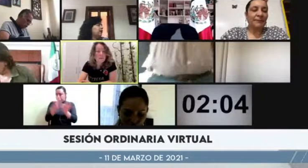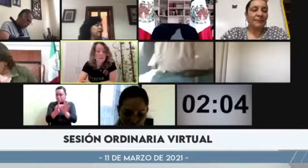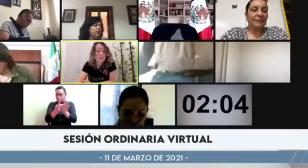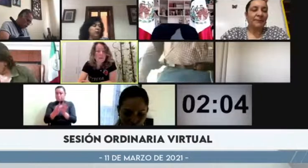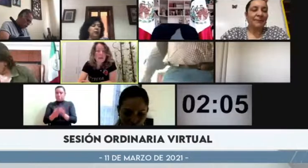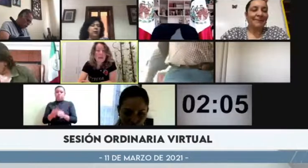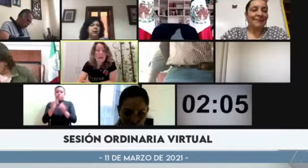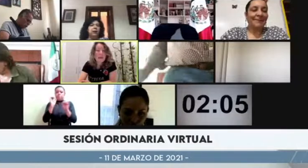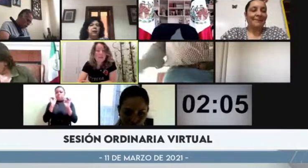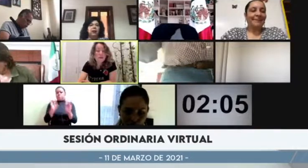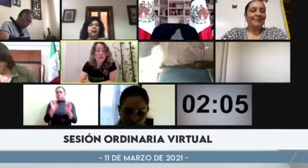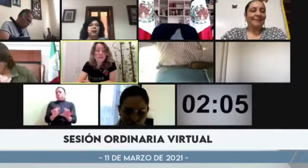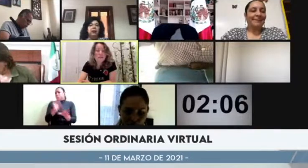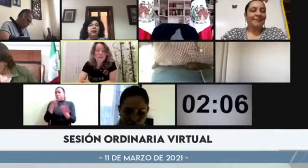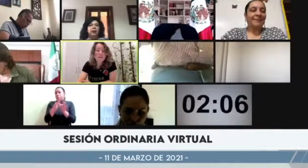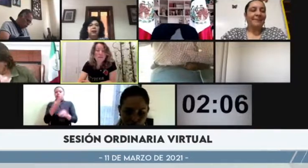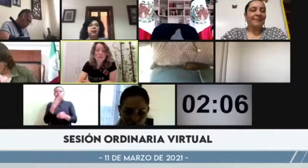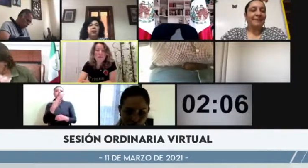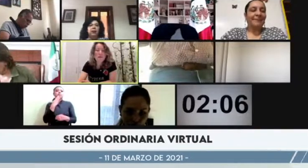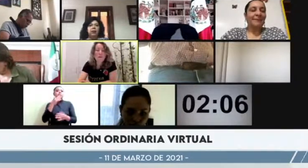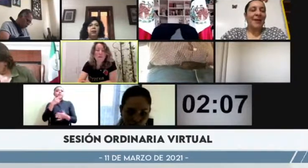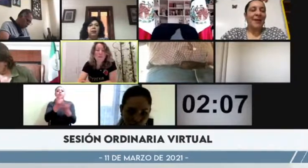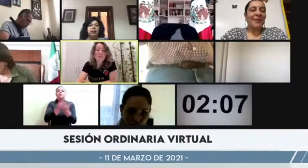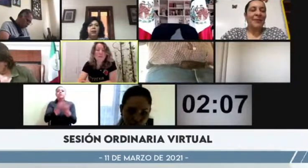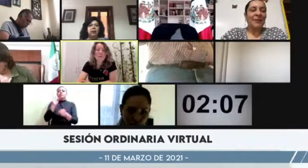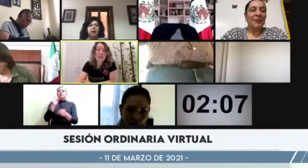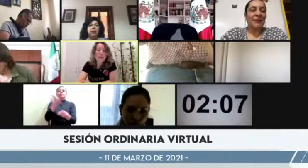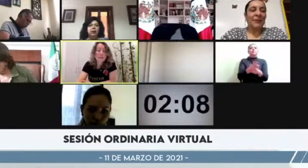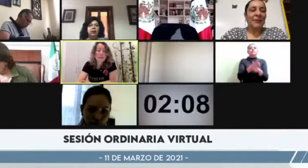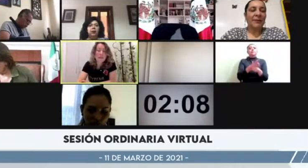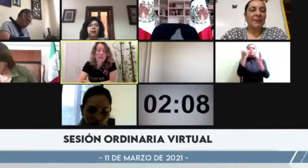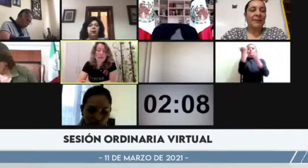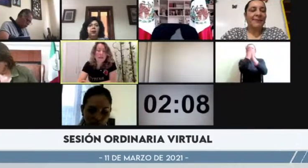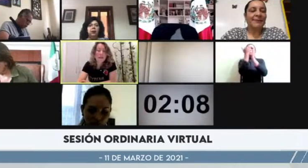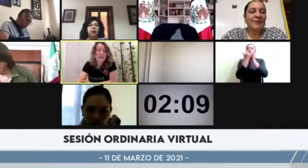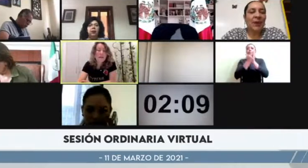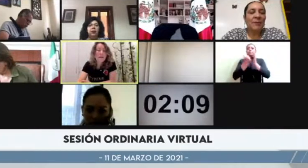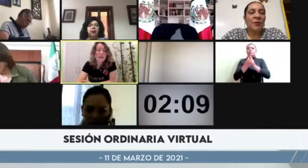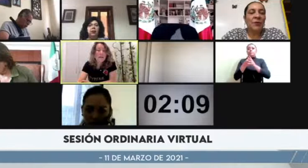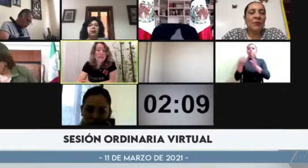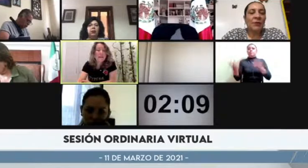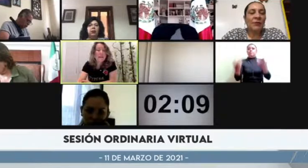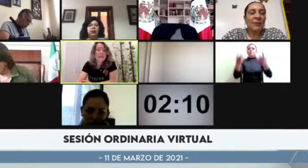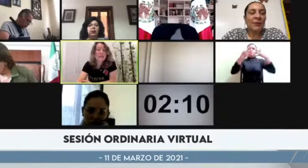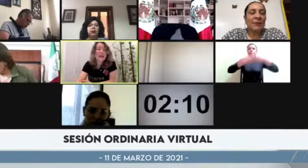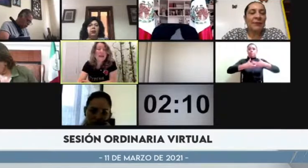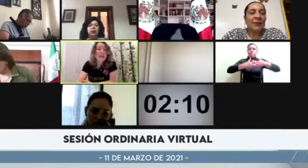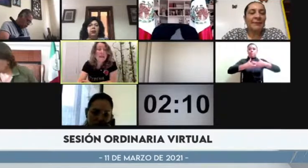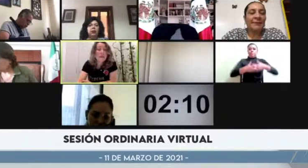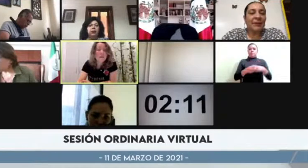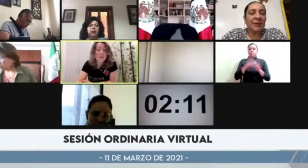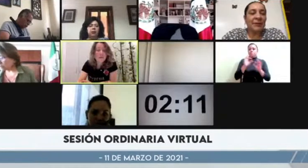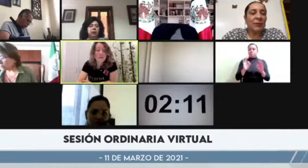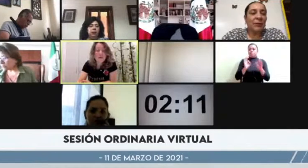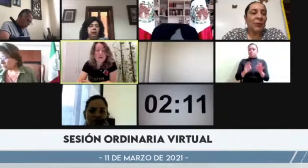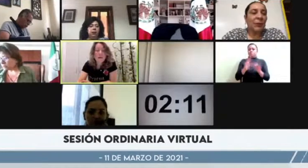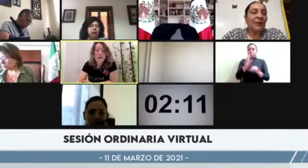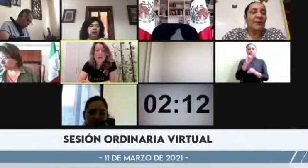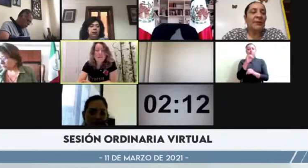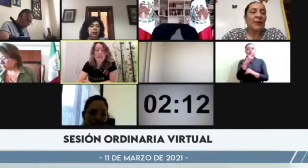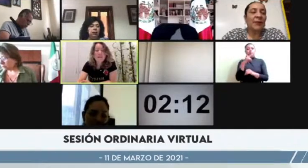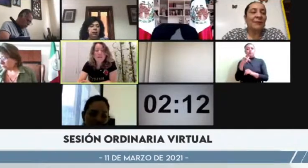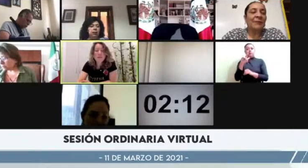oportuna las órdenes de protección bajo los principios de adaptabilidad, debida diligencia y de coordinación, a fin